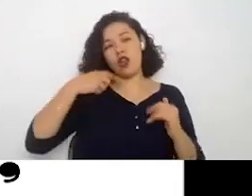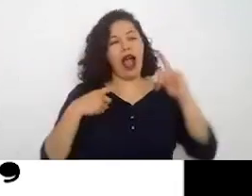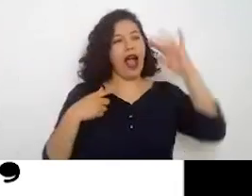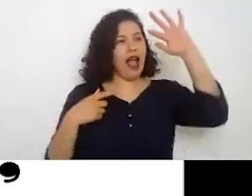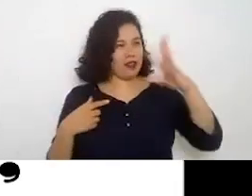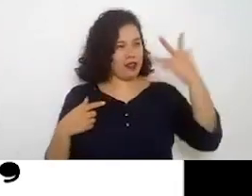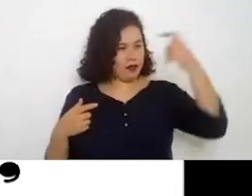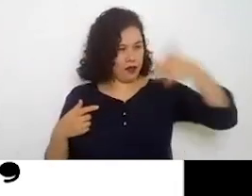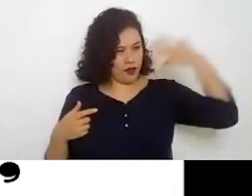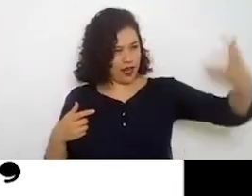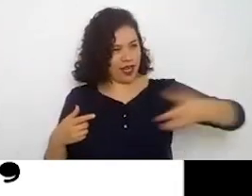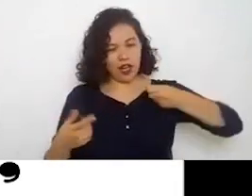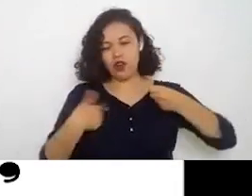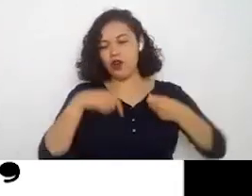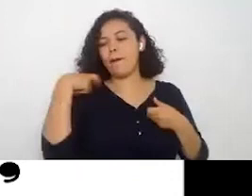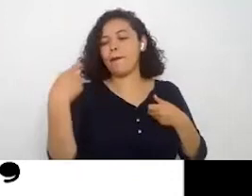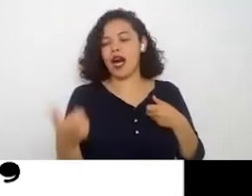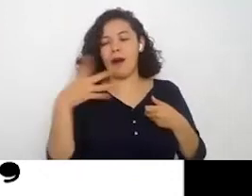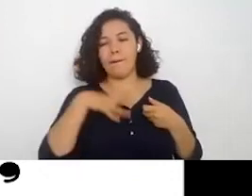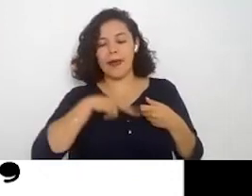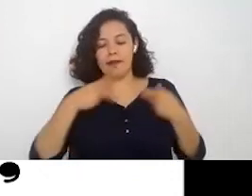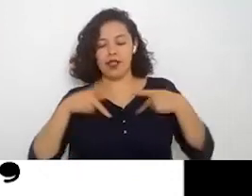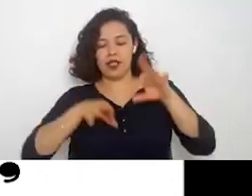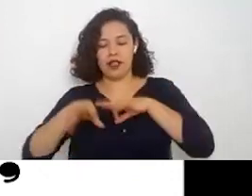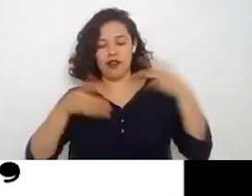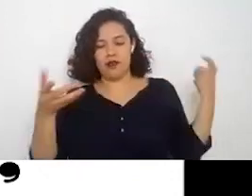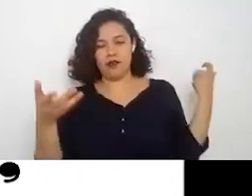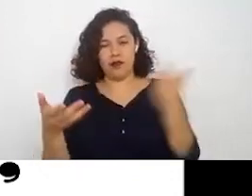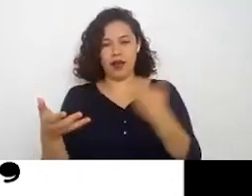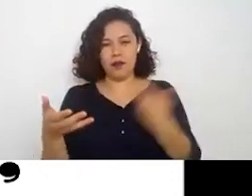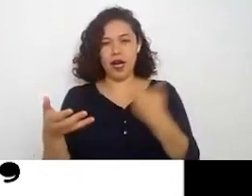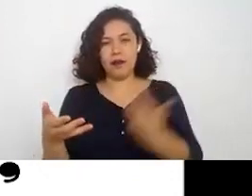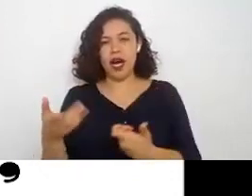seguridad social de mis empleados y todos los impuestos que estos derogan.